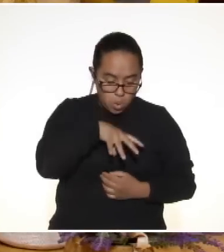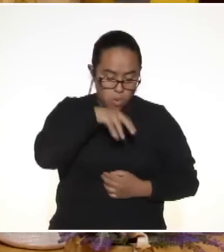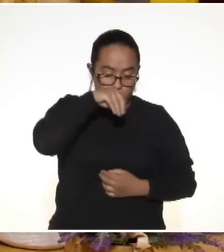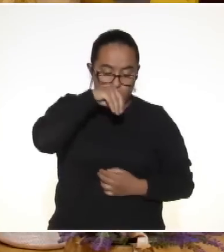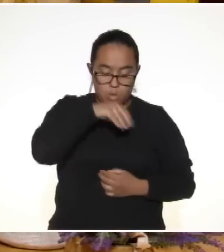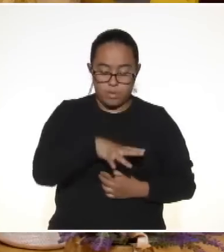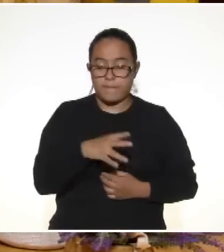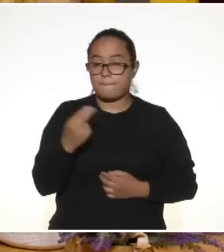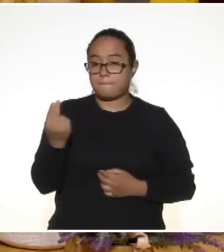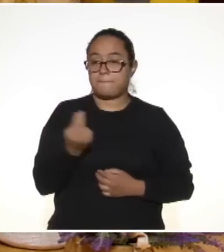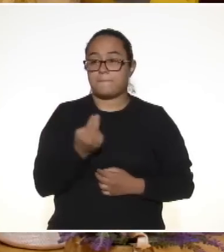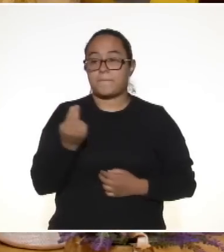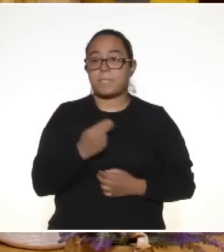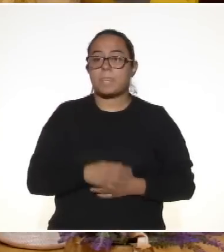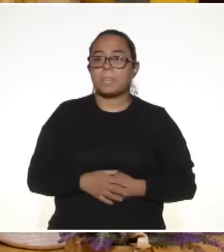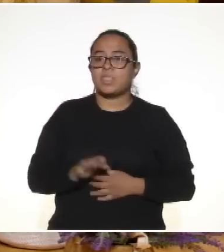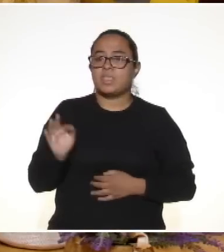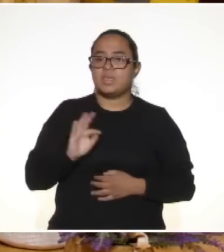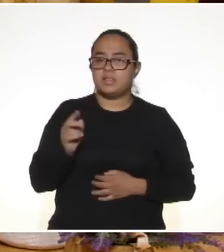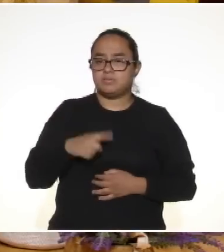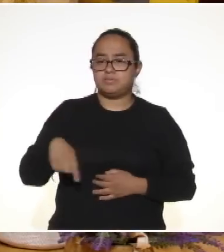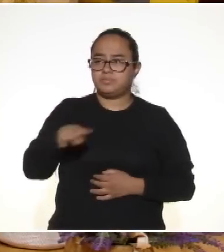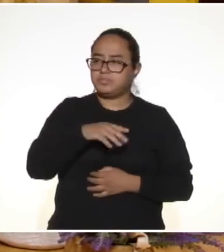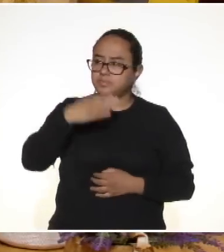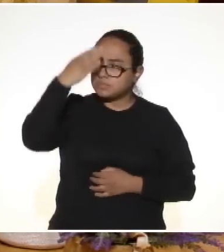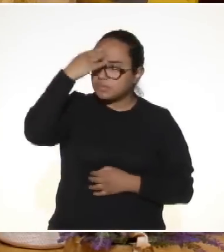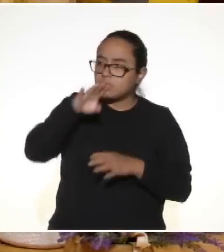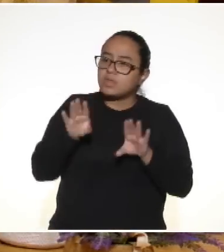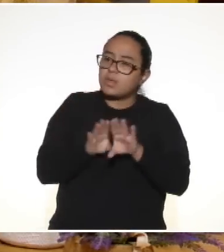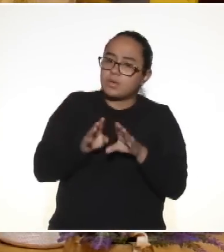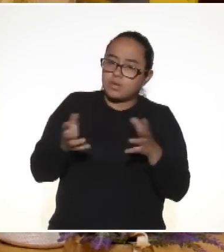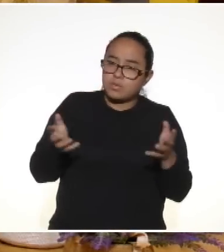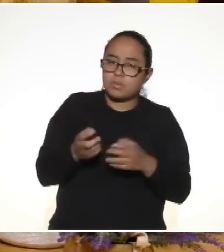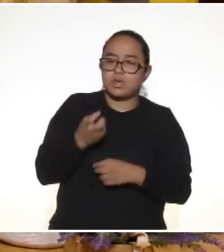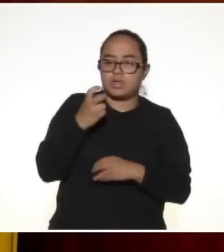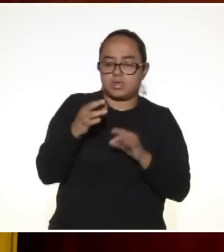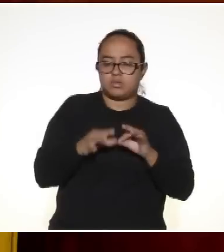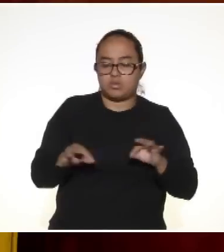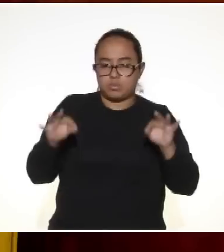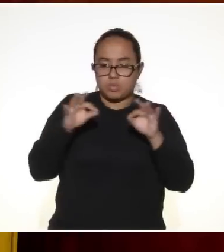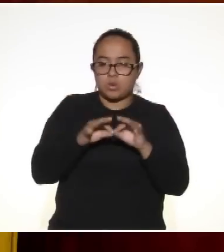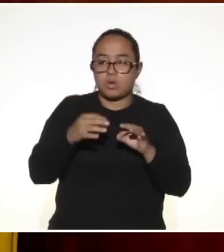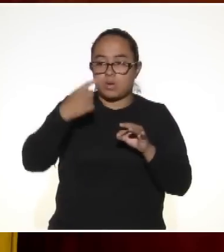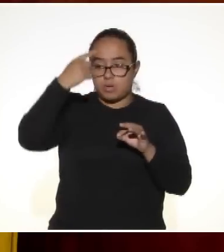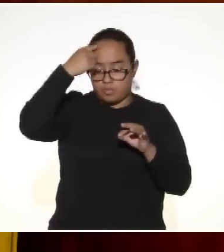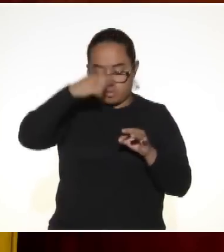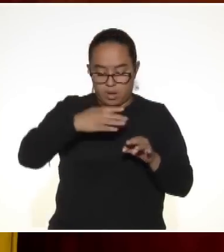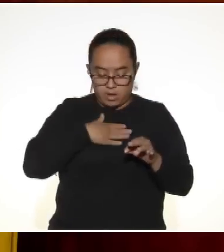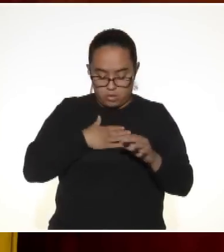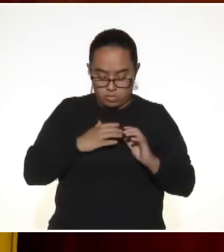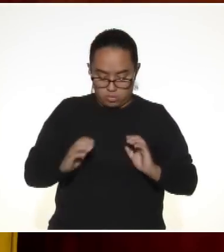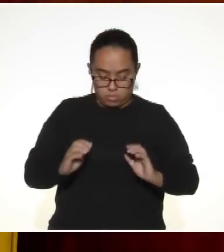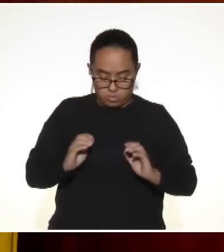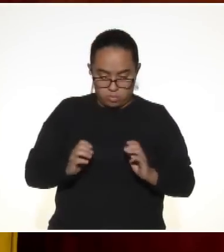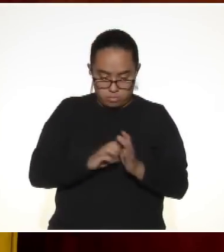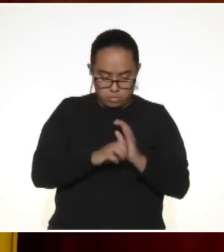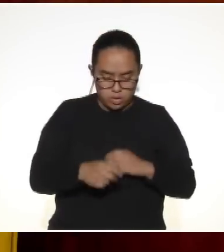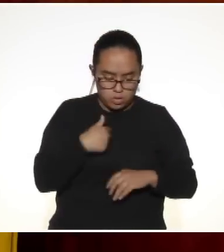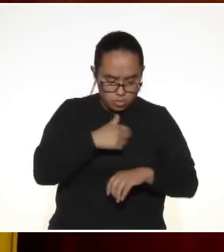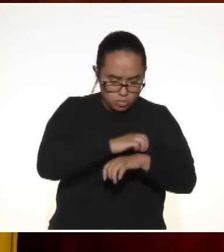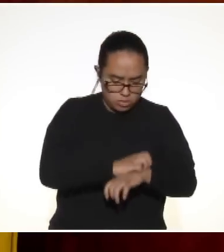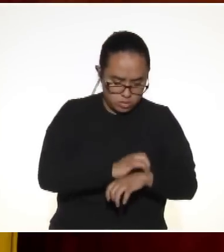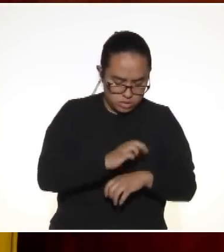Obviamente, como dice el doctor, si tenemos la capacitación para hacerlo, lo ideal es que tengamos mecanismo de barrera para protegernos las personas que lo podemos